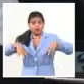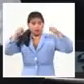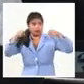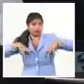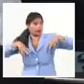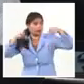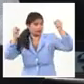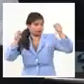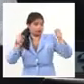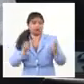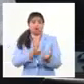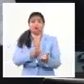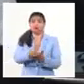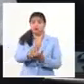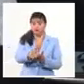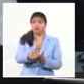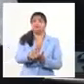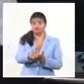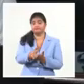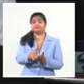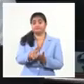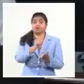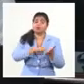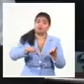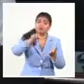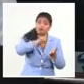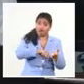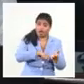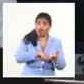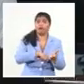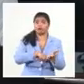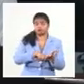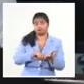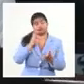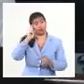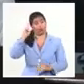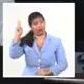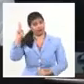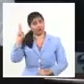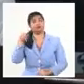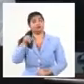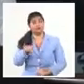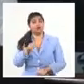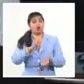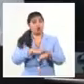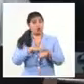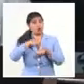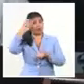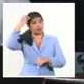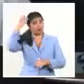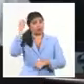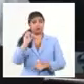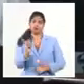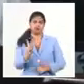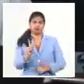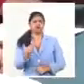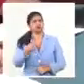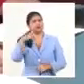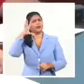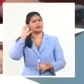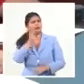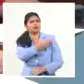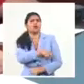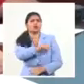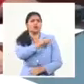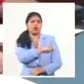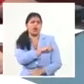incluso planificados. Pero ratificamos nuevamente con toda honestidad que no hay ni actividad enemiga, y es lógico que nuestra gente piensen